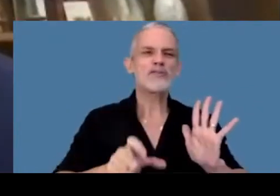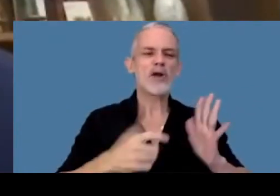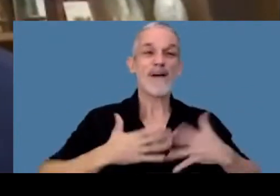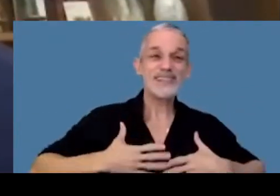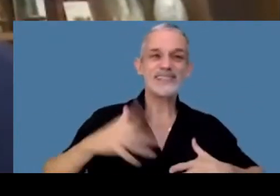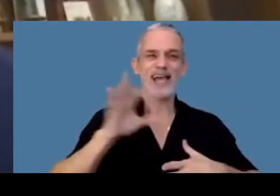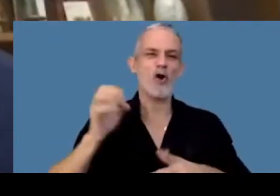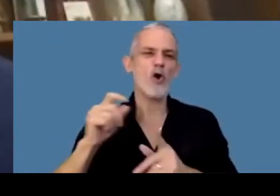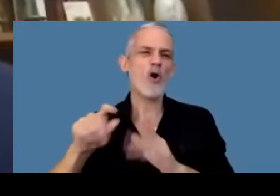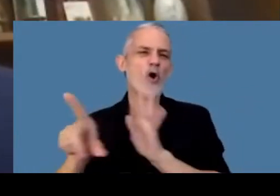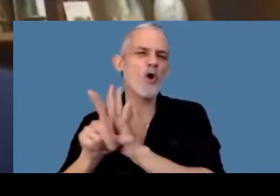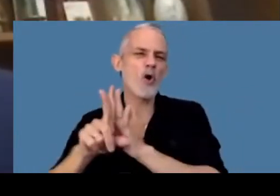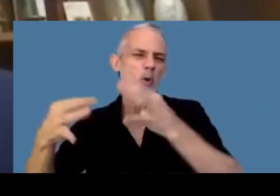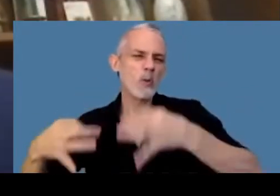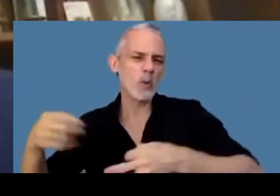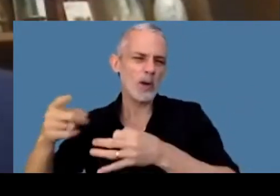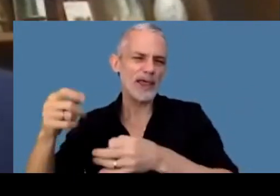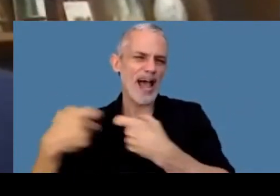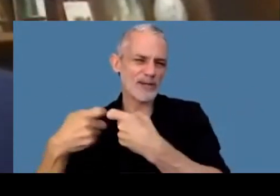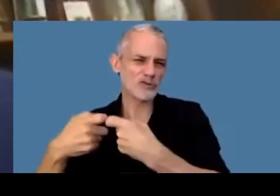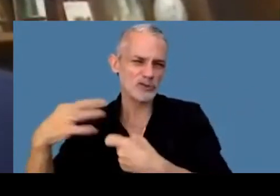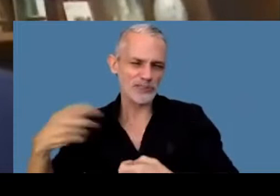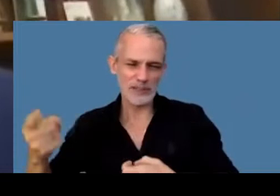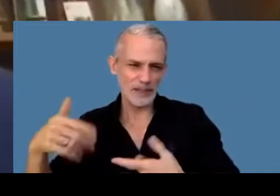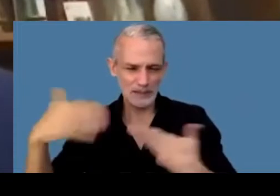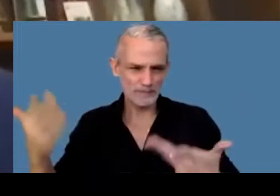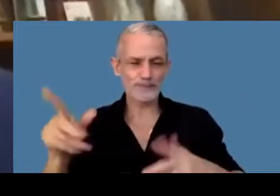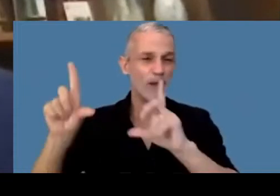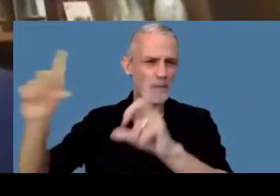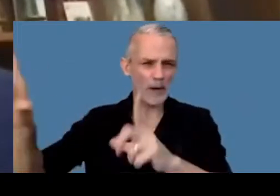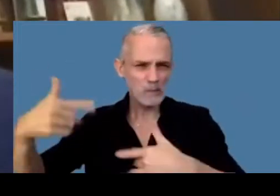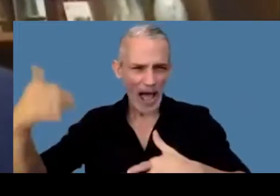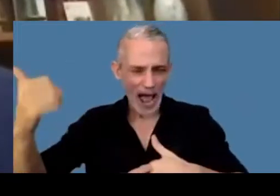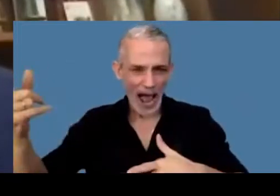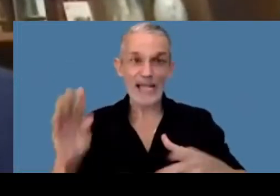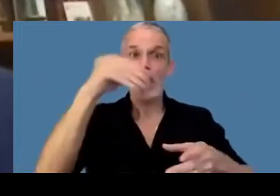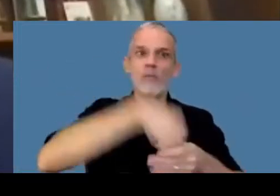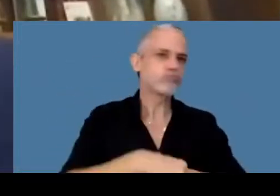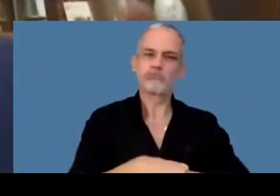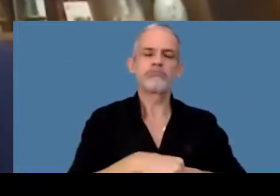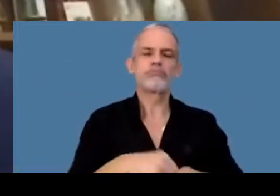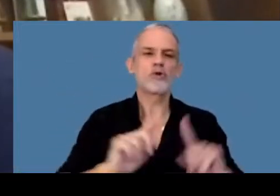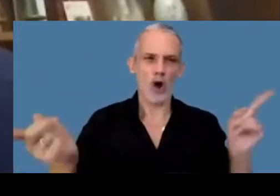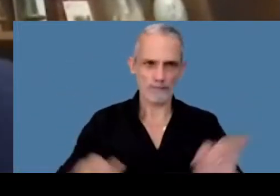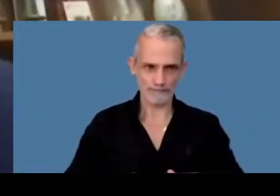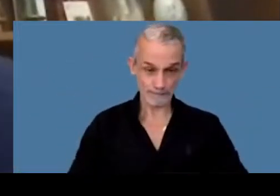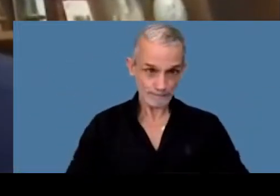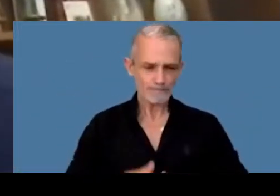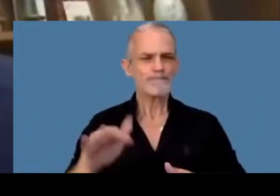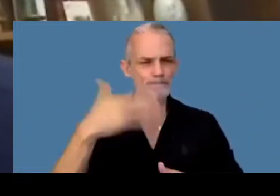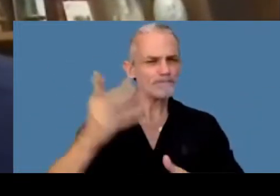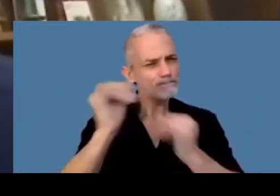humana o jurídica, como deberíamos señalarlo hoy en día, ¿sí? Después vamos a ver